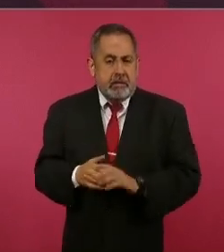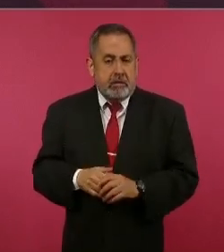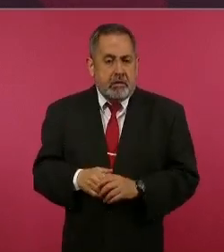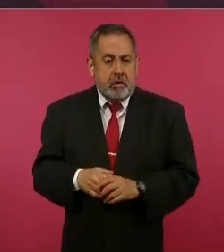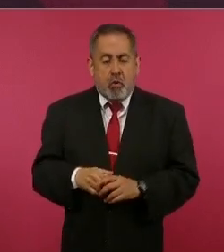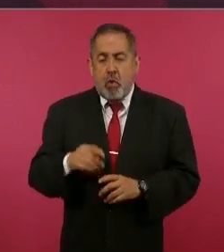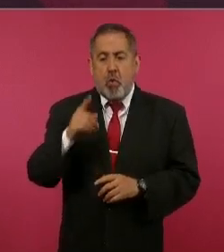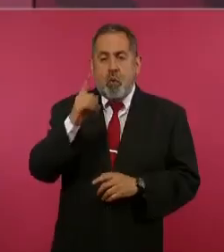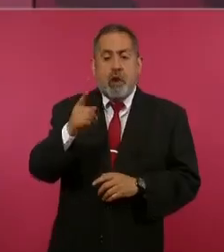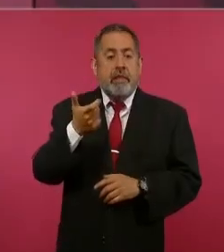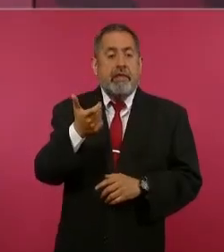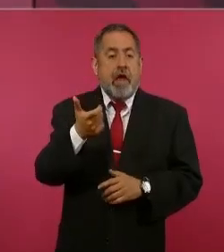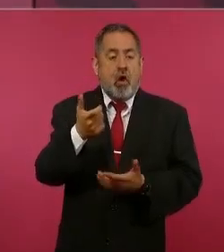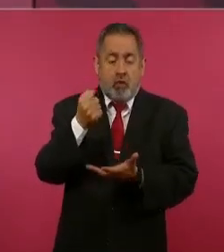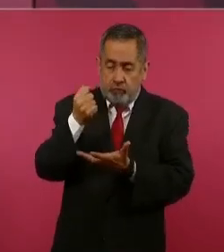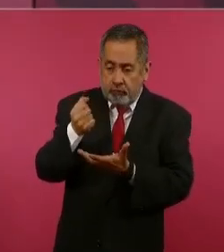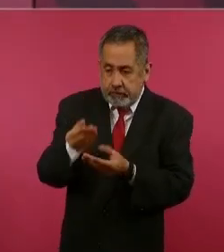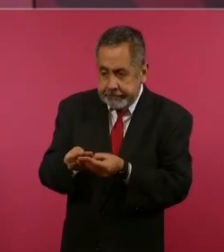procurar una mejor distribución,